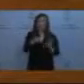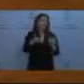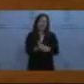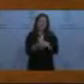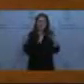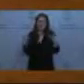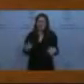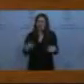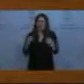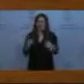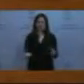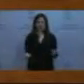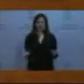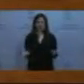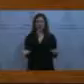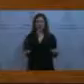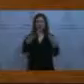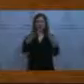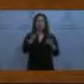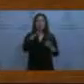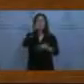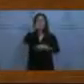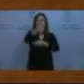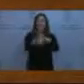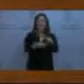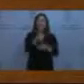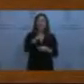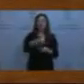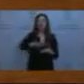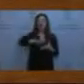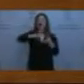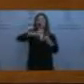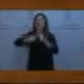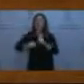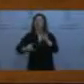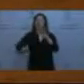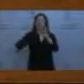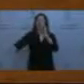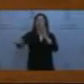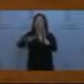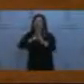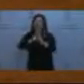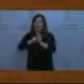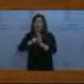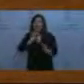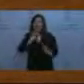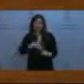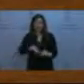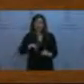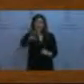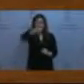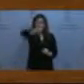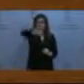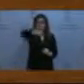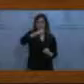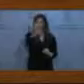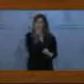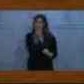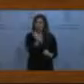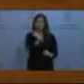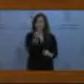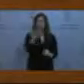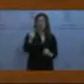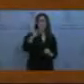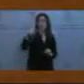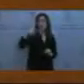De la normalidad en el desarrollo y en la aplicación de una ley que, pese a que ustedes, pues, no les guste o lo nieguen,